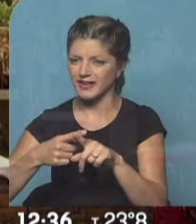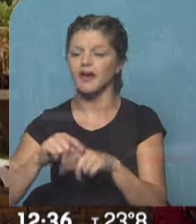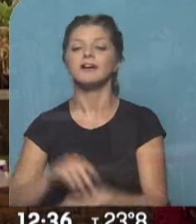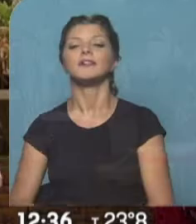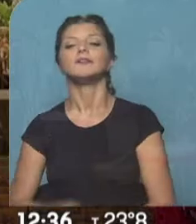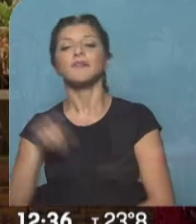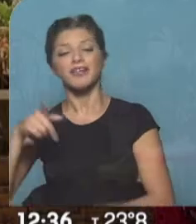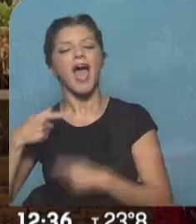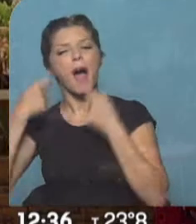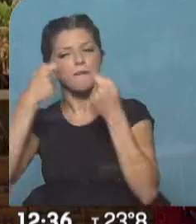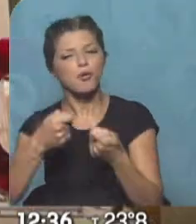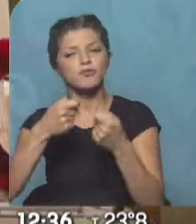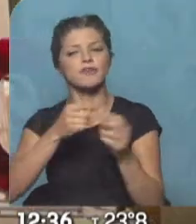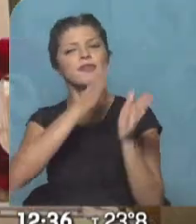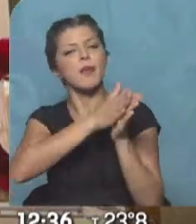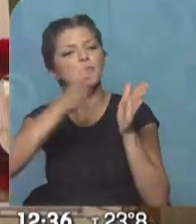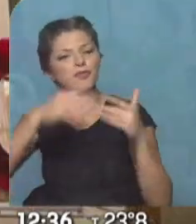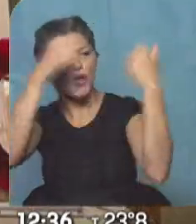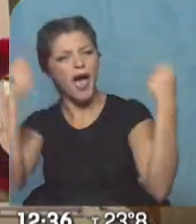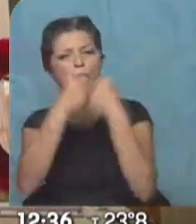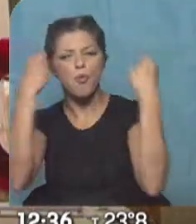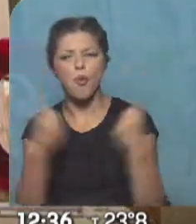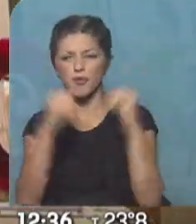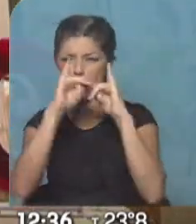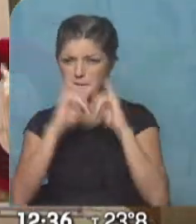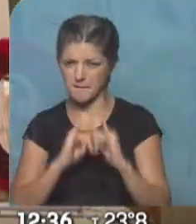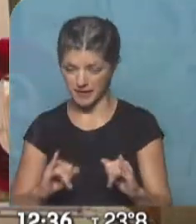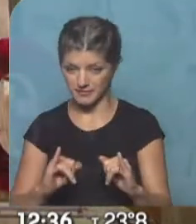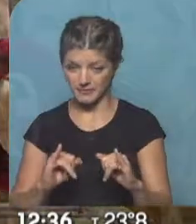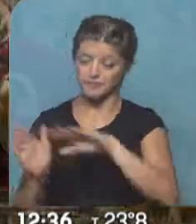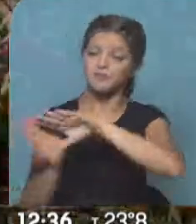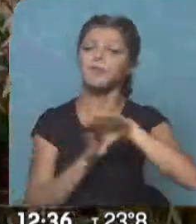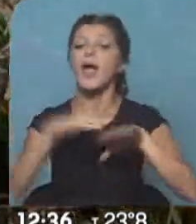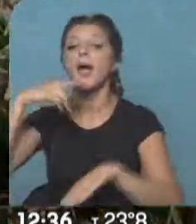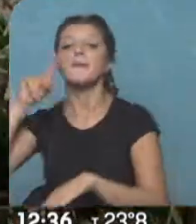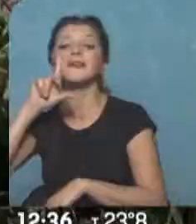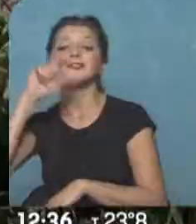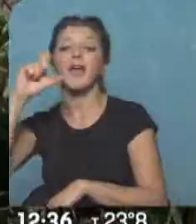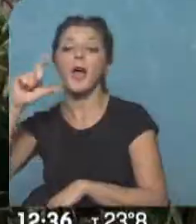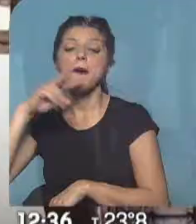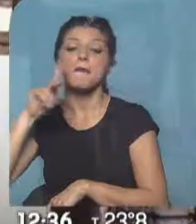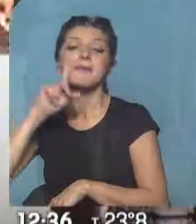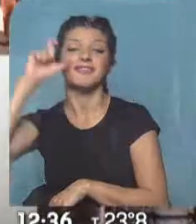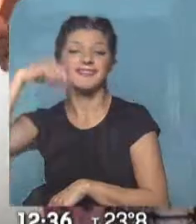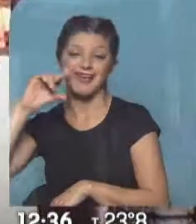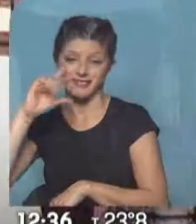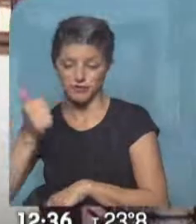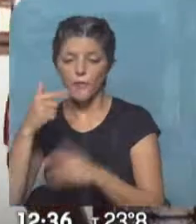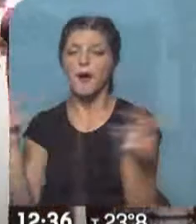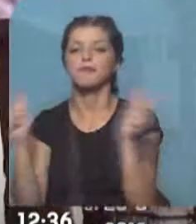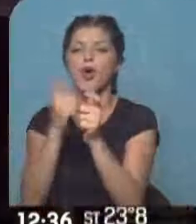respaldo al proceso de paz. En Villavicencio, Francisco encabezará un encuentro con cerca de 5.000 víctimas del conflicto